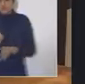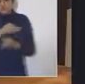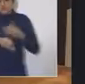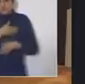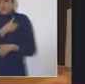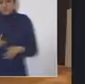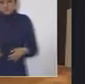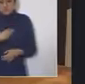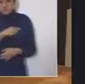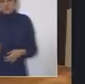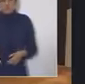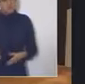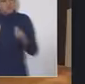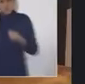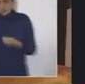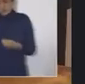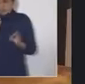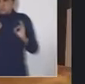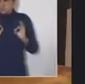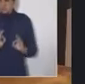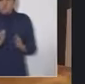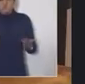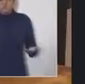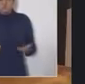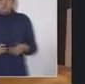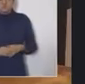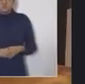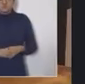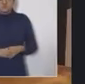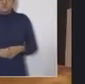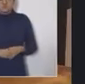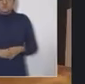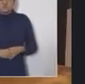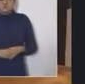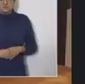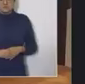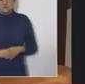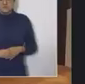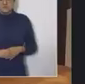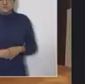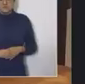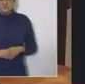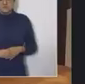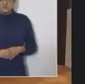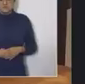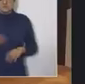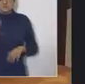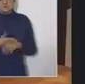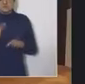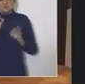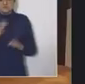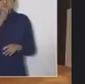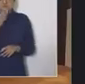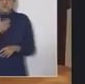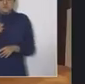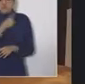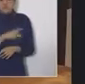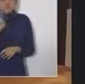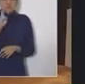gobiernan con muchas ideas muy muy bien impresionado de